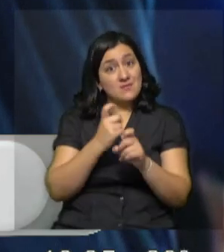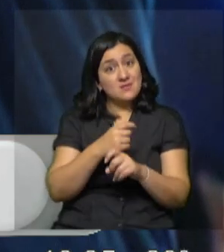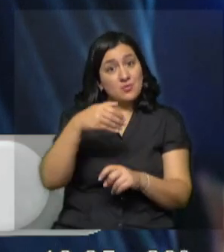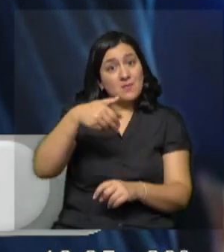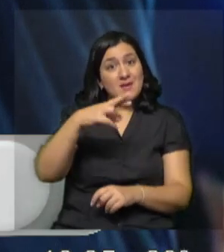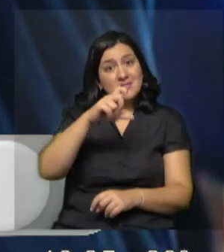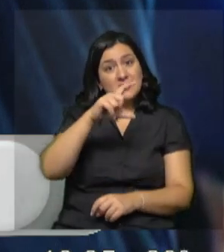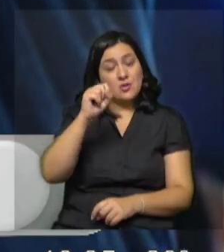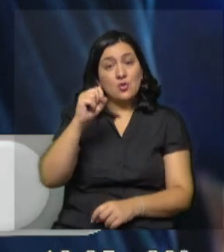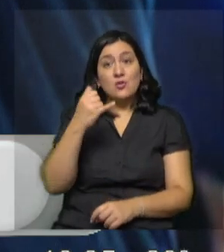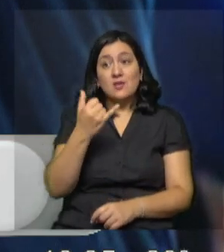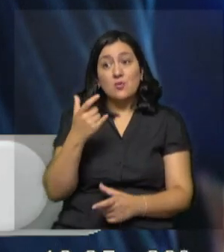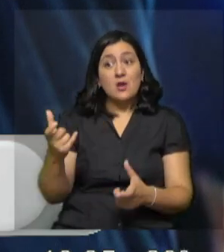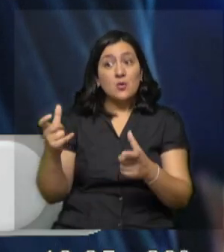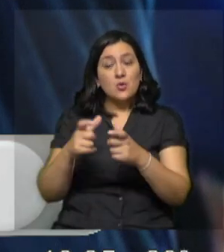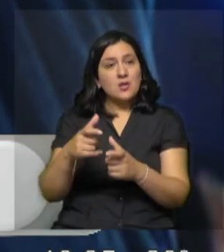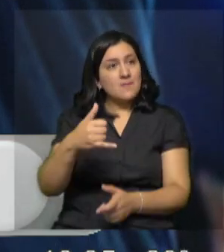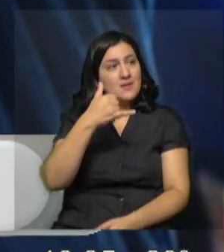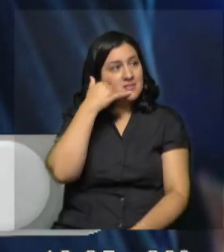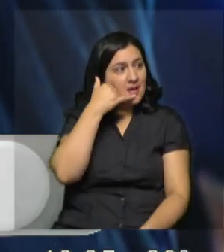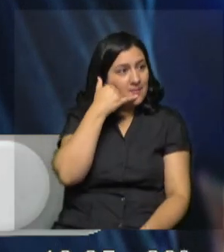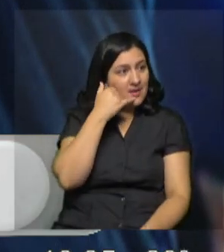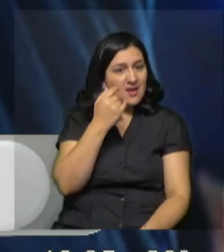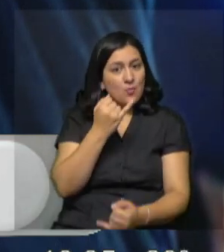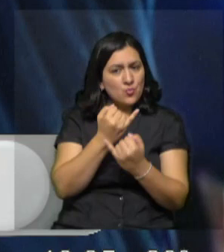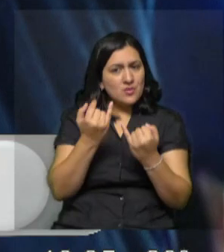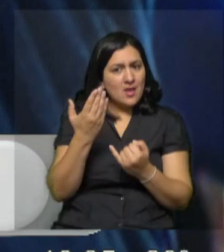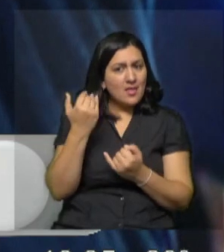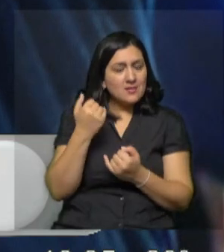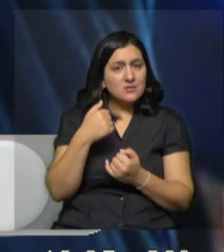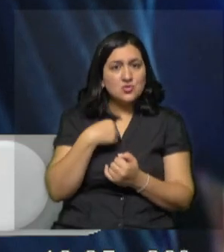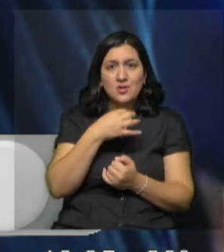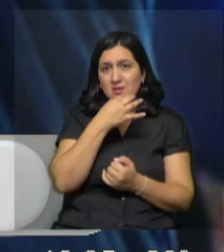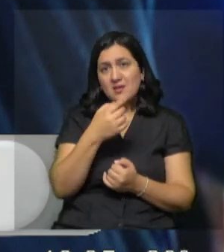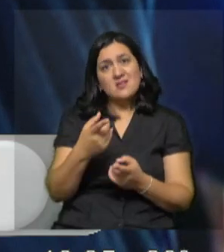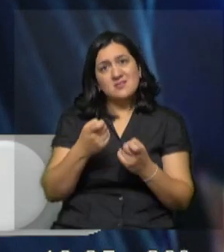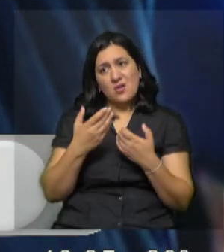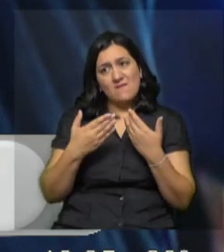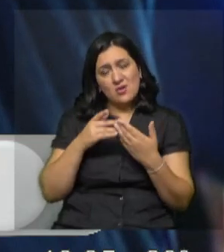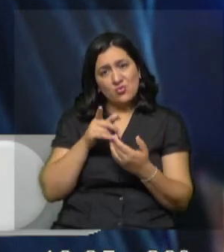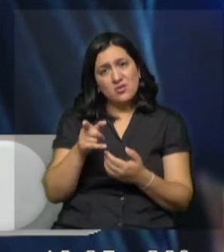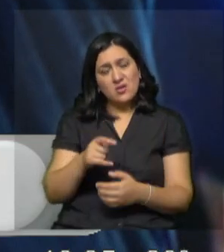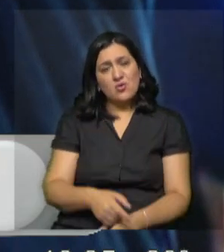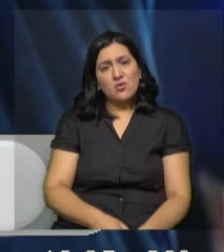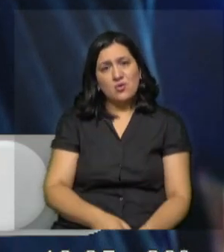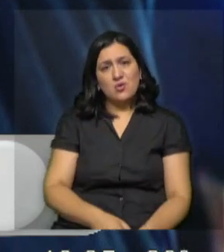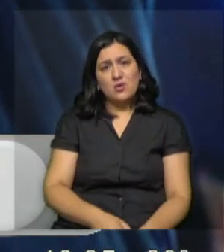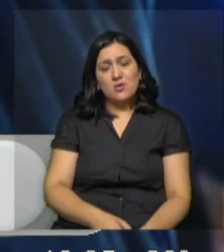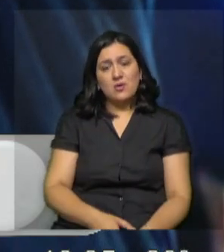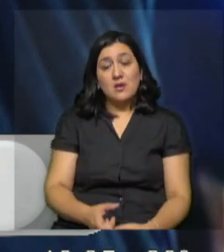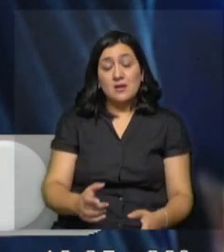una reunión con un equipo y me llama el día anterior, y bueno, yo le dije que necesitaba hablar con él a la mañana, en la reunión en la